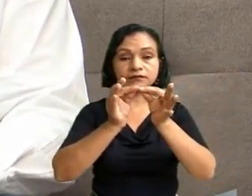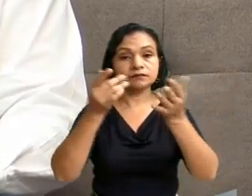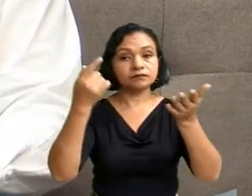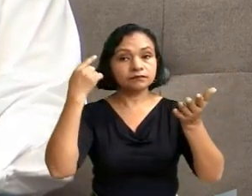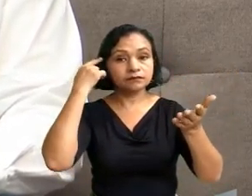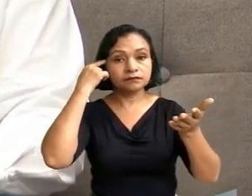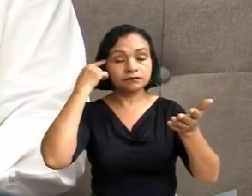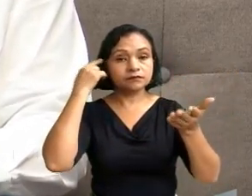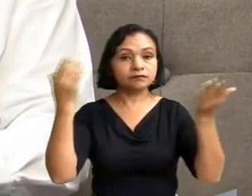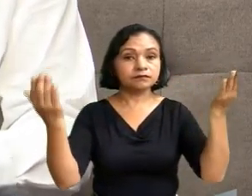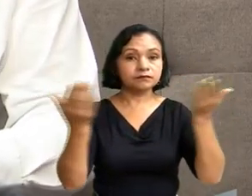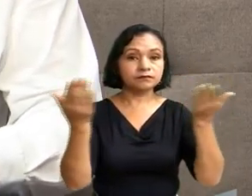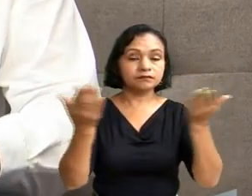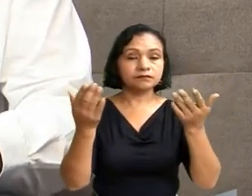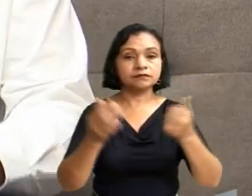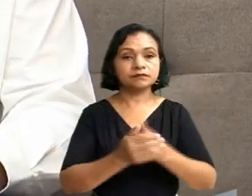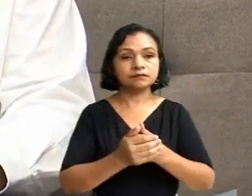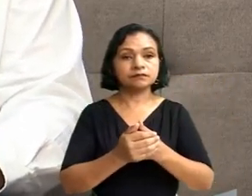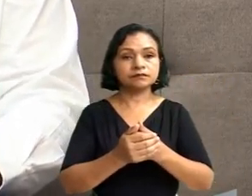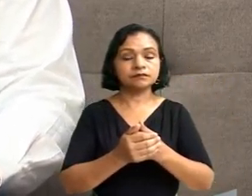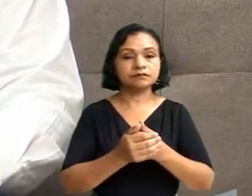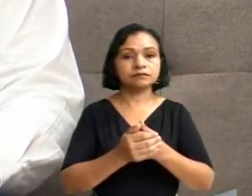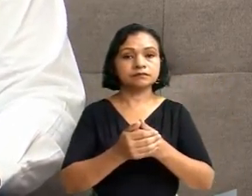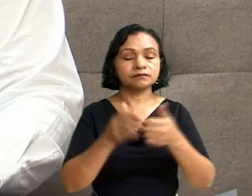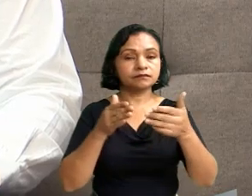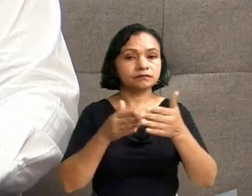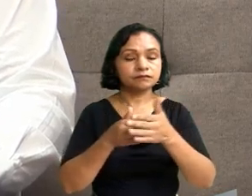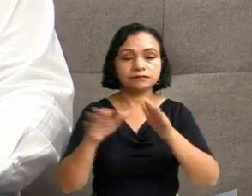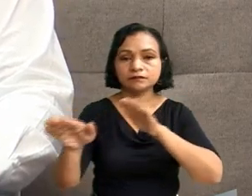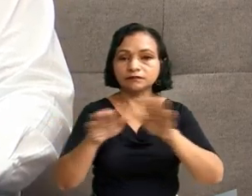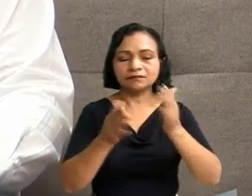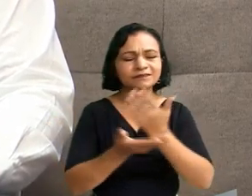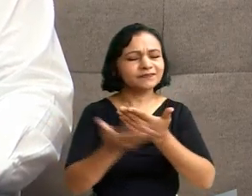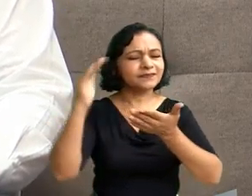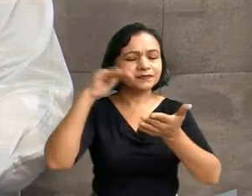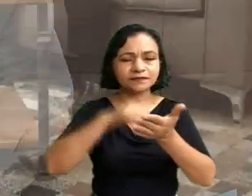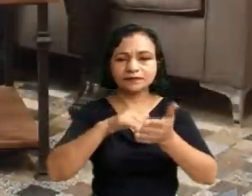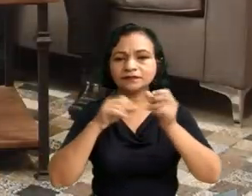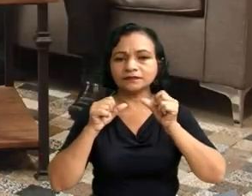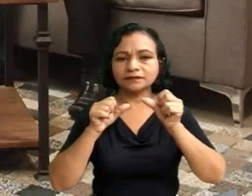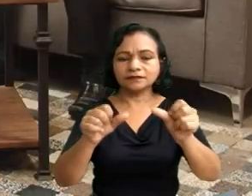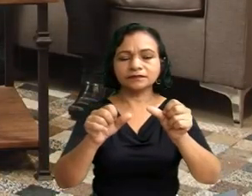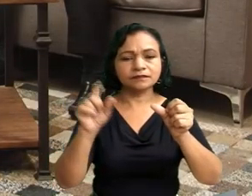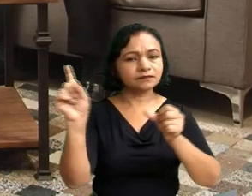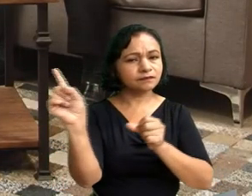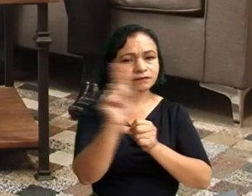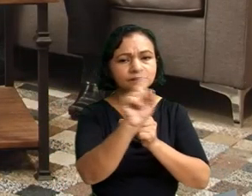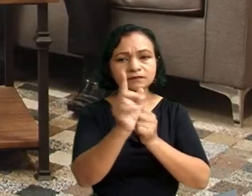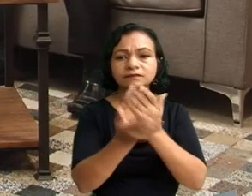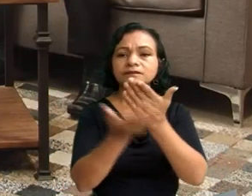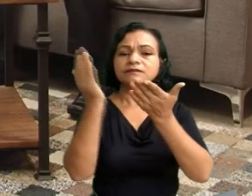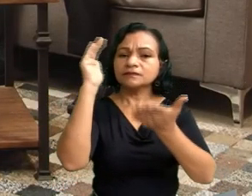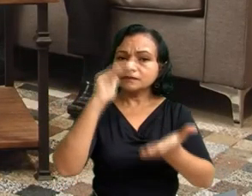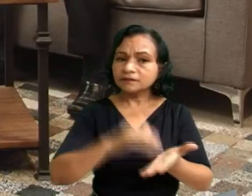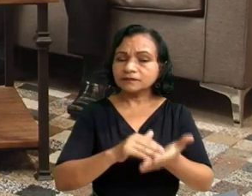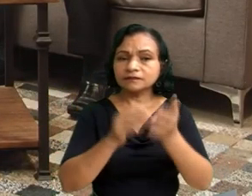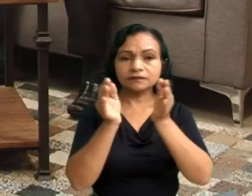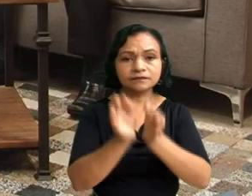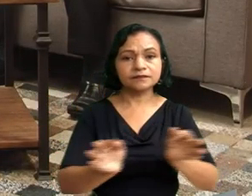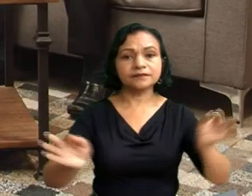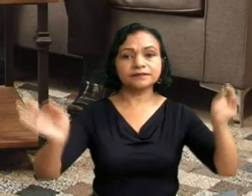sobre la cual usted descanso un momento no repetición principio de no repetición es muy